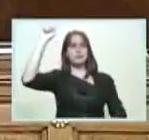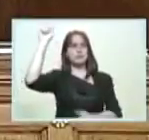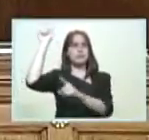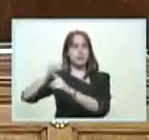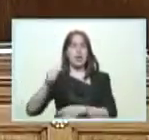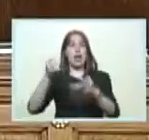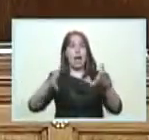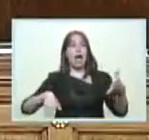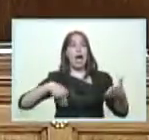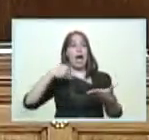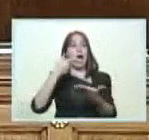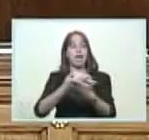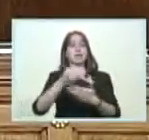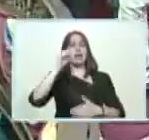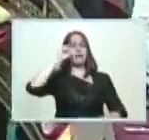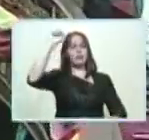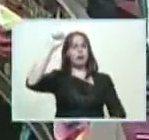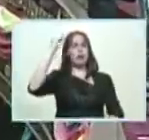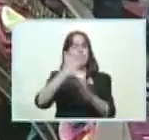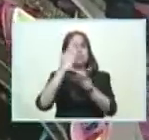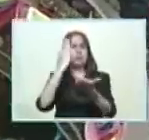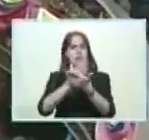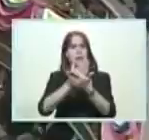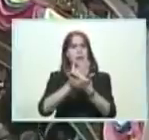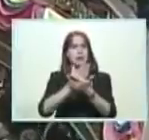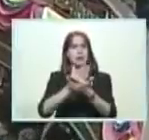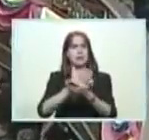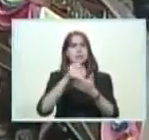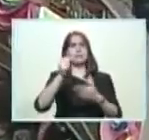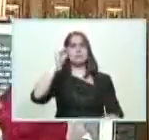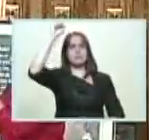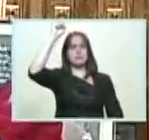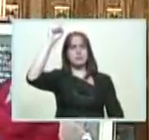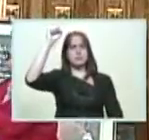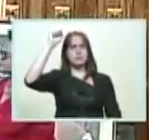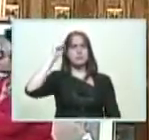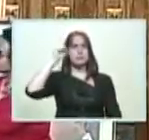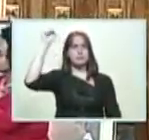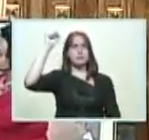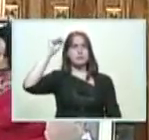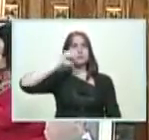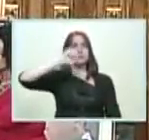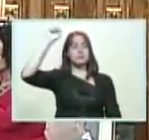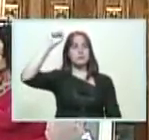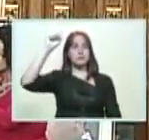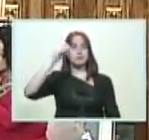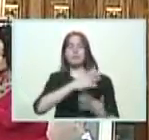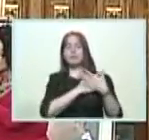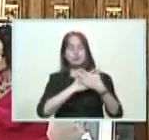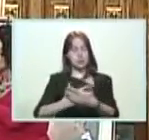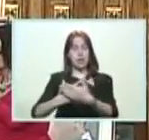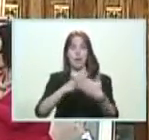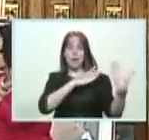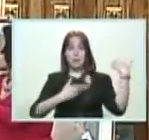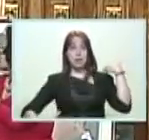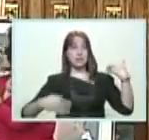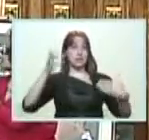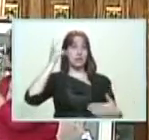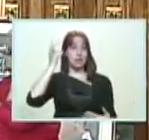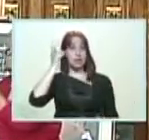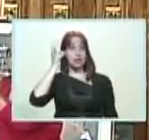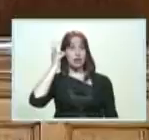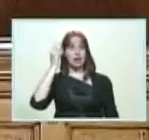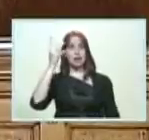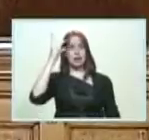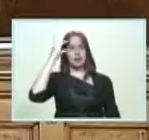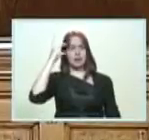¡Hasta la victoria siempre, constituyente! ¡Venceremos, venceremos, venceremos! Ciudadana presidenta, quedo